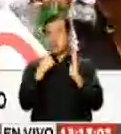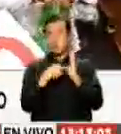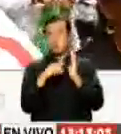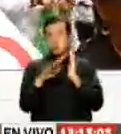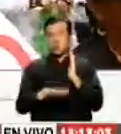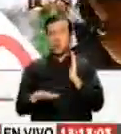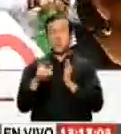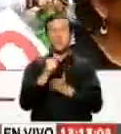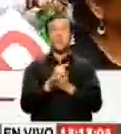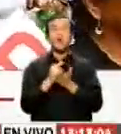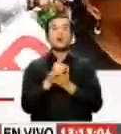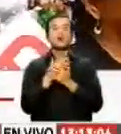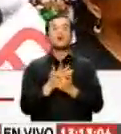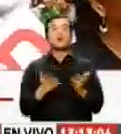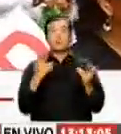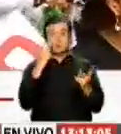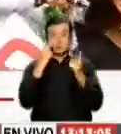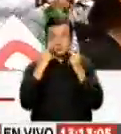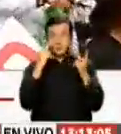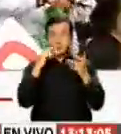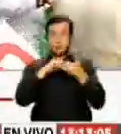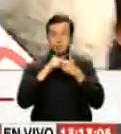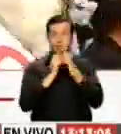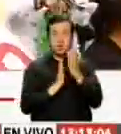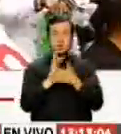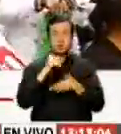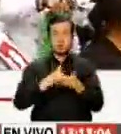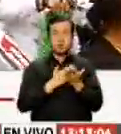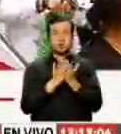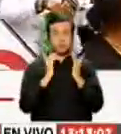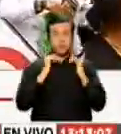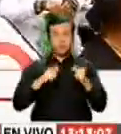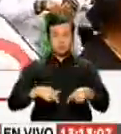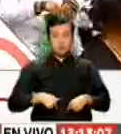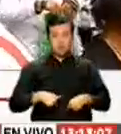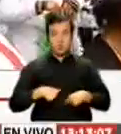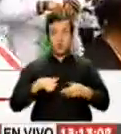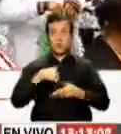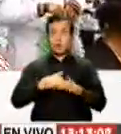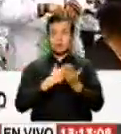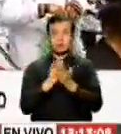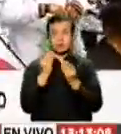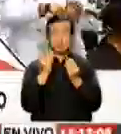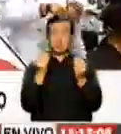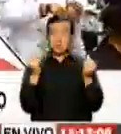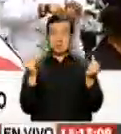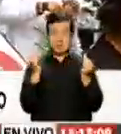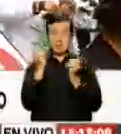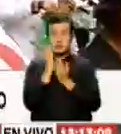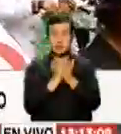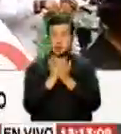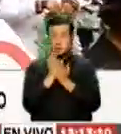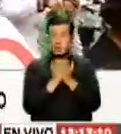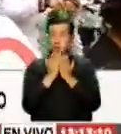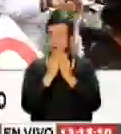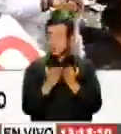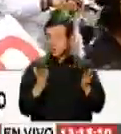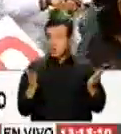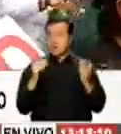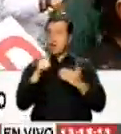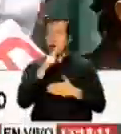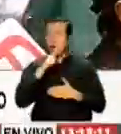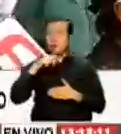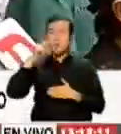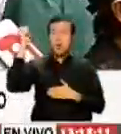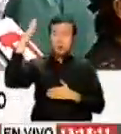el Guaya fundamentalmente se ha detectado problemas de acceso a la salud, problemas de acceso y calidad de servicio públicos domiciliarios, agua, luz,